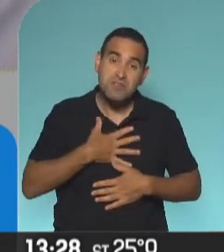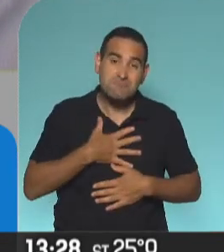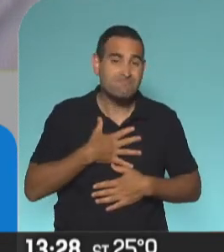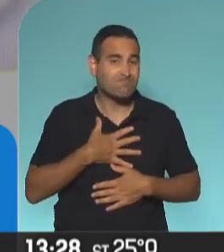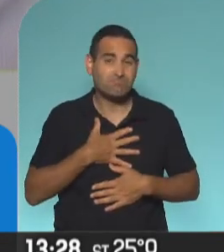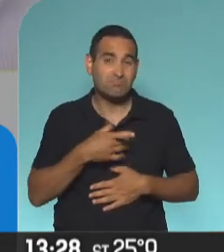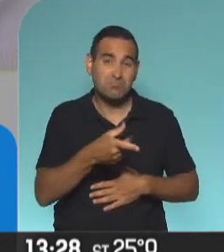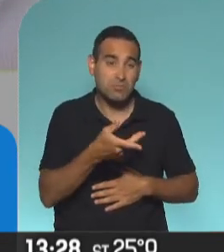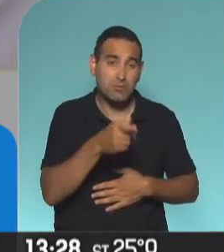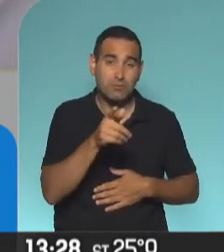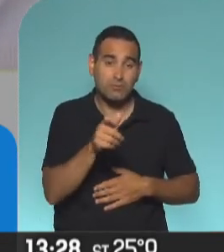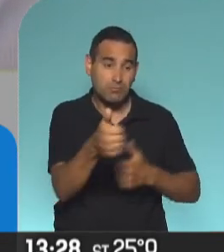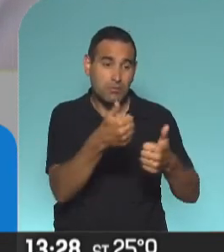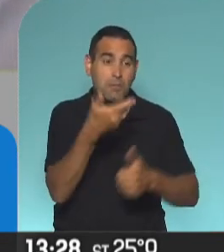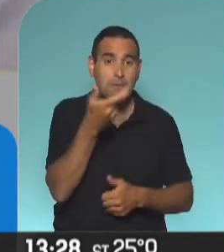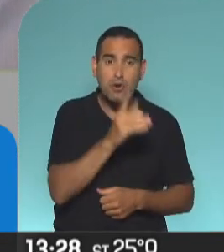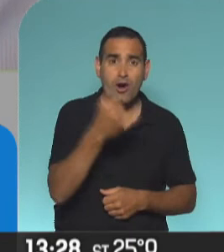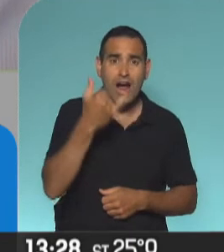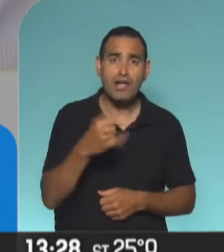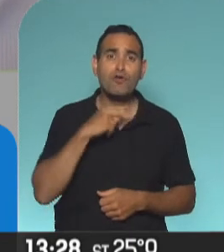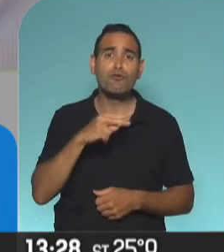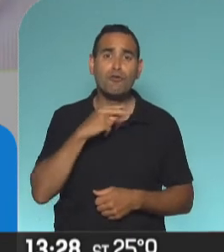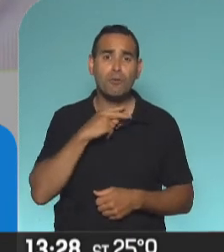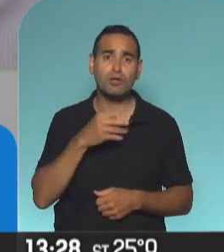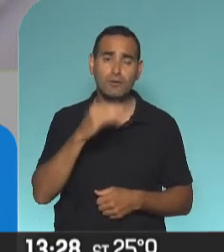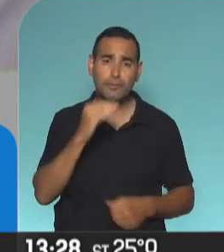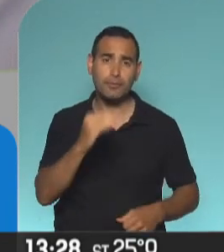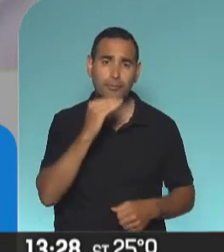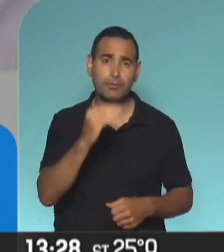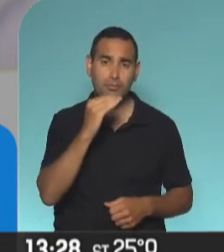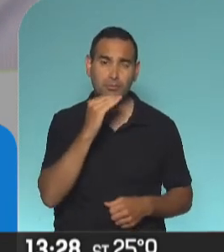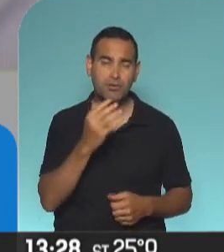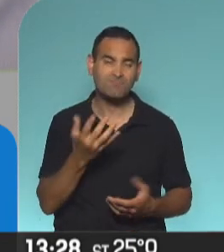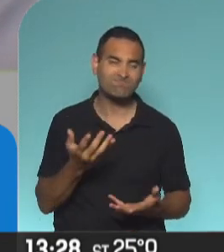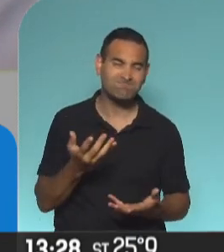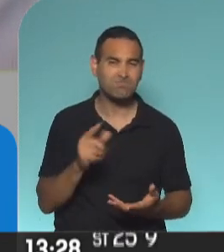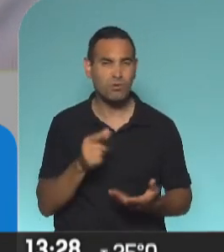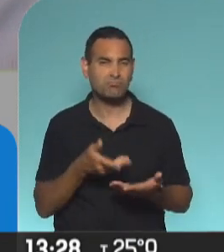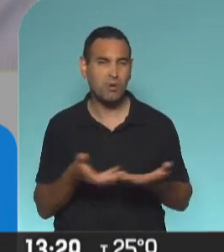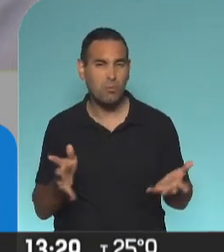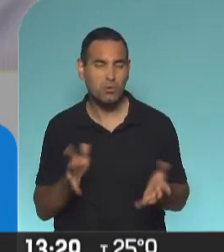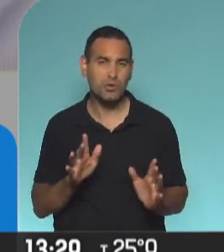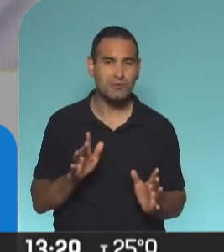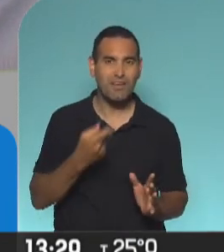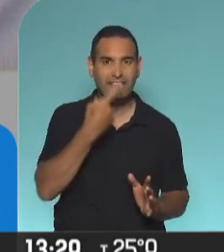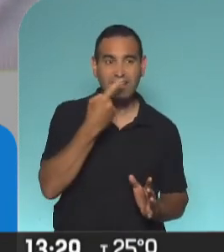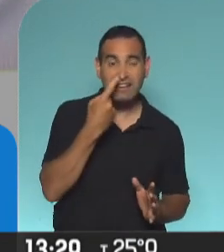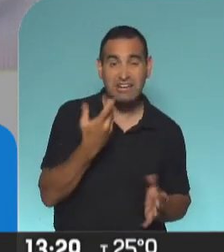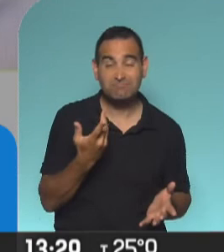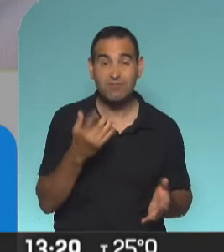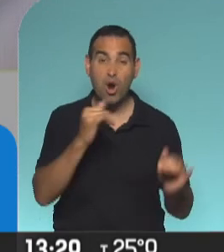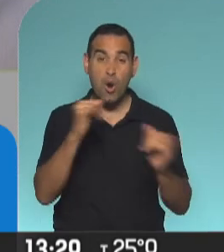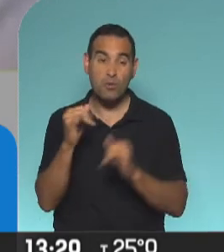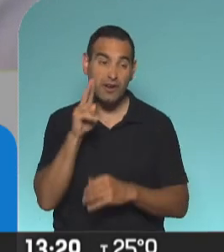personajes no hablan. Hay una narración en off permanente de Liliana Herrero que tal vez le quita ritmo, le quita interés, sobre todo para compartirlo con público